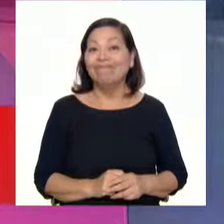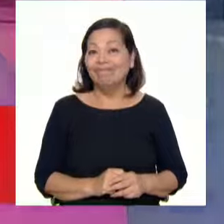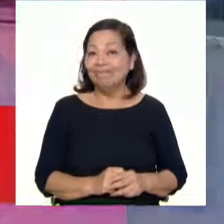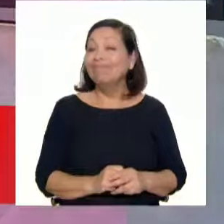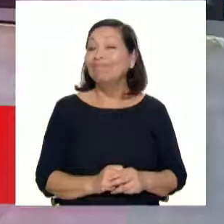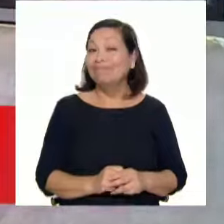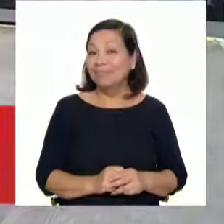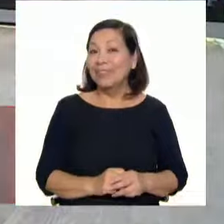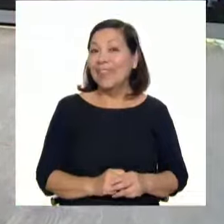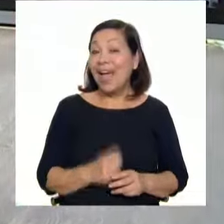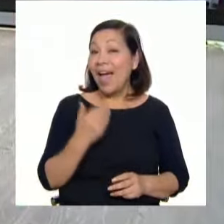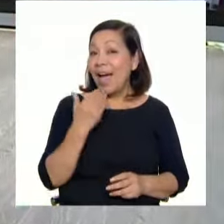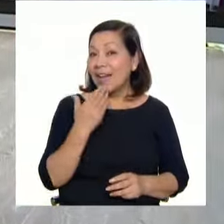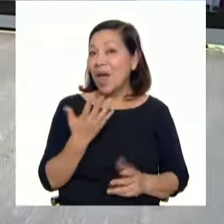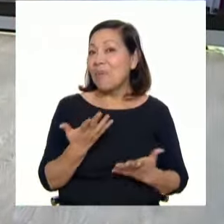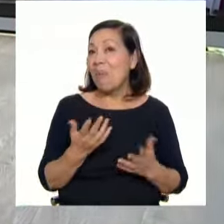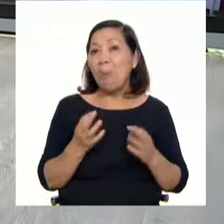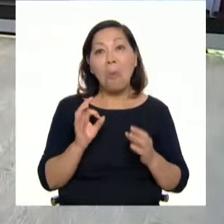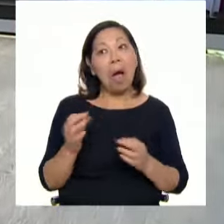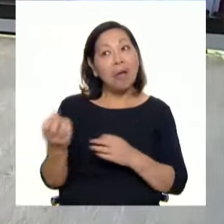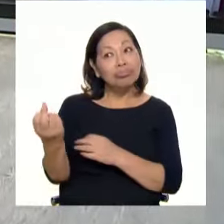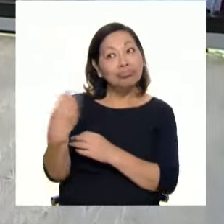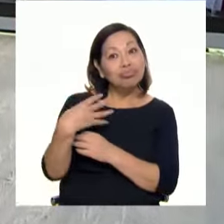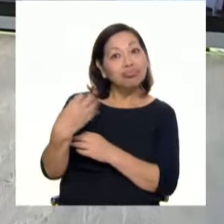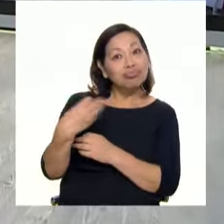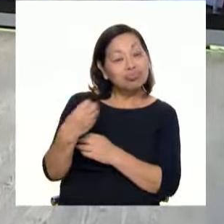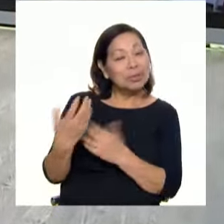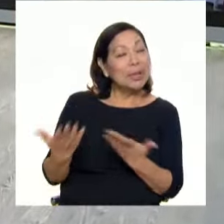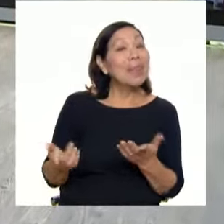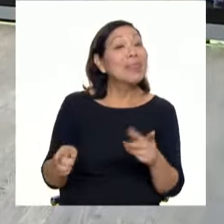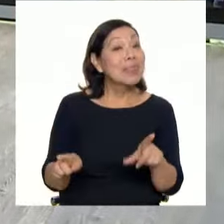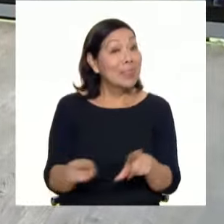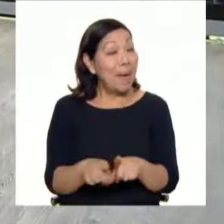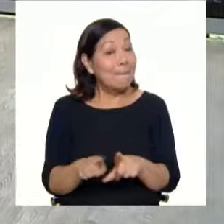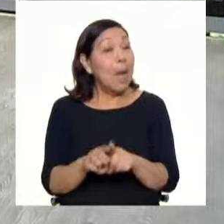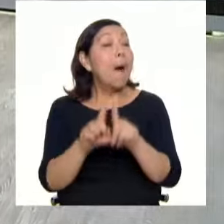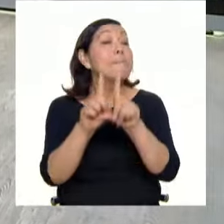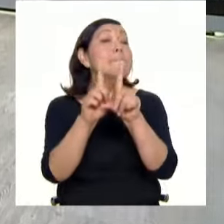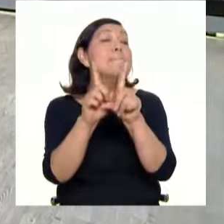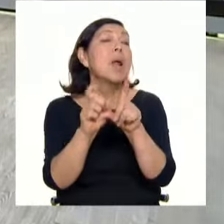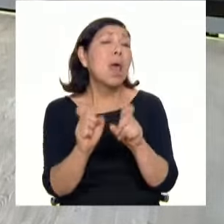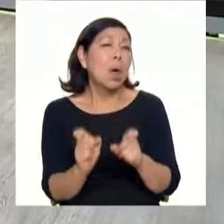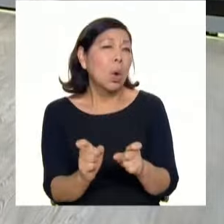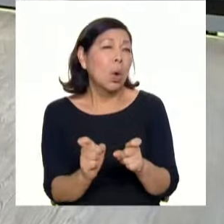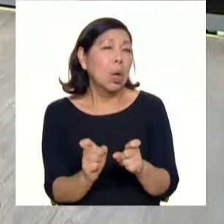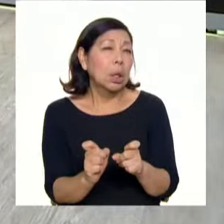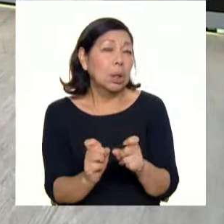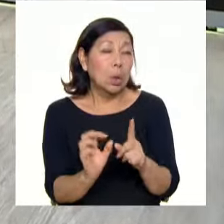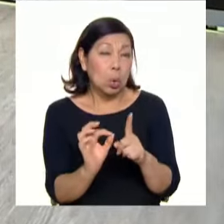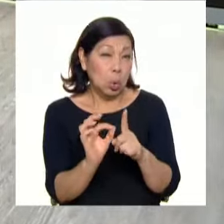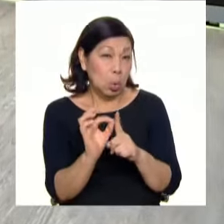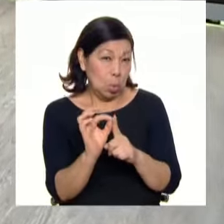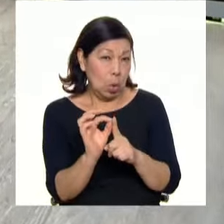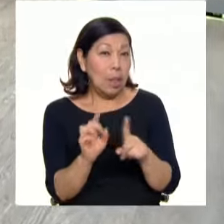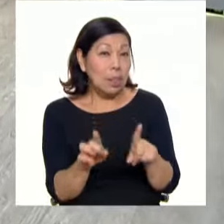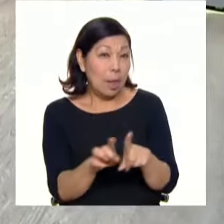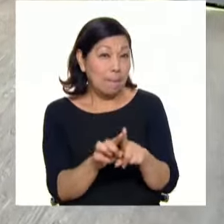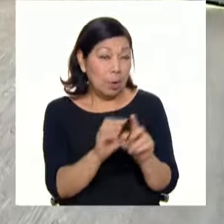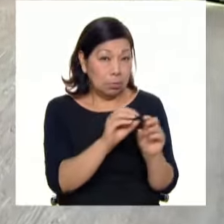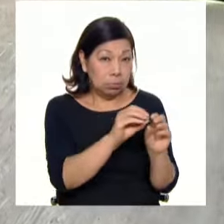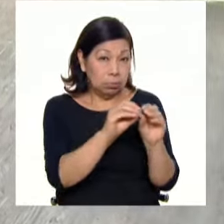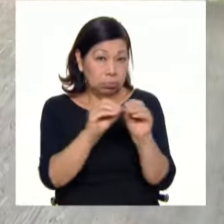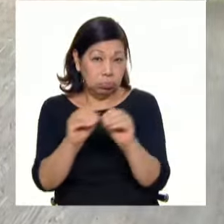importantes recomendaciones. Exacto, muy valiosas en estos momentos, sobre todo también consultarle, estas altas temperaturas también se han